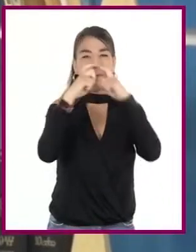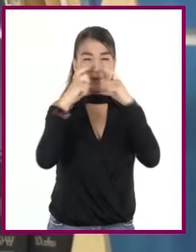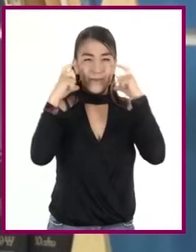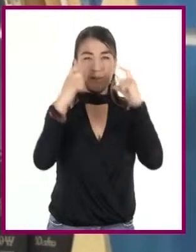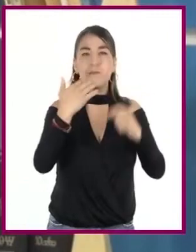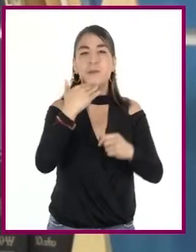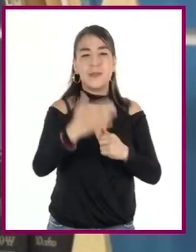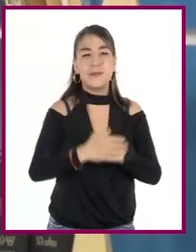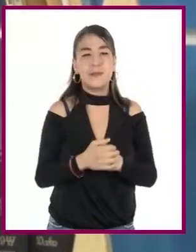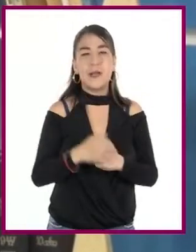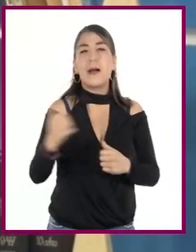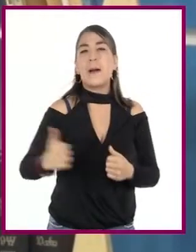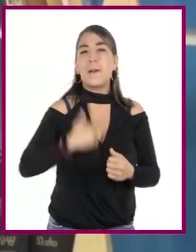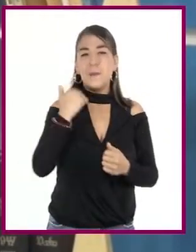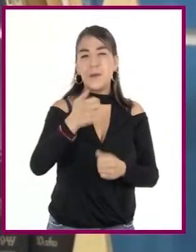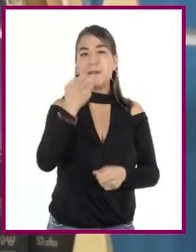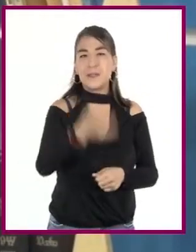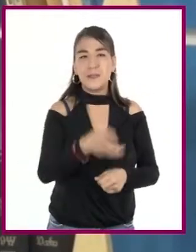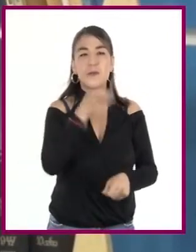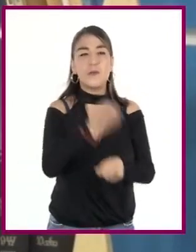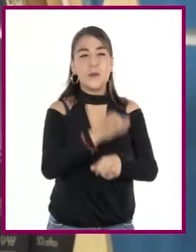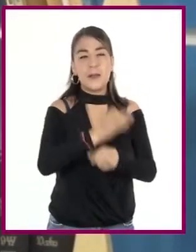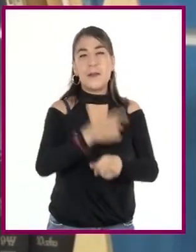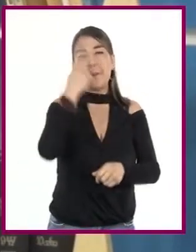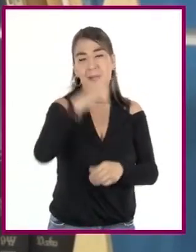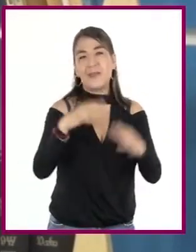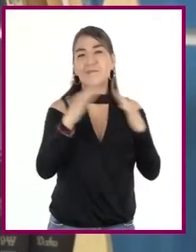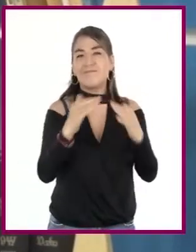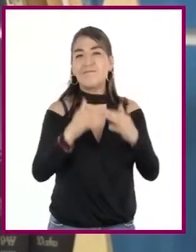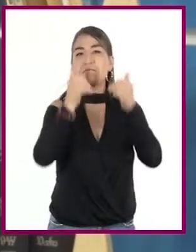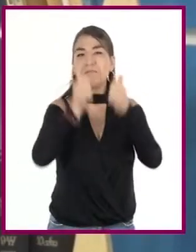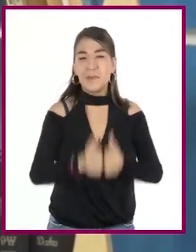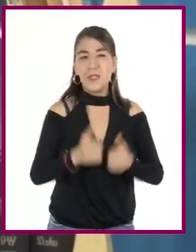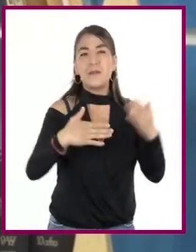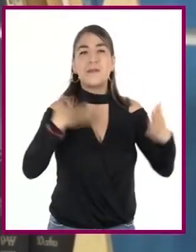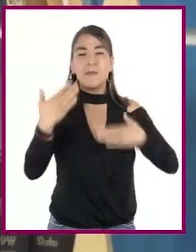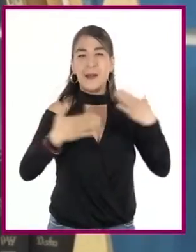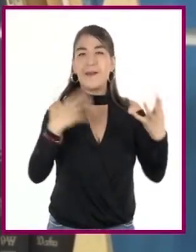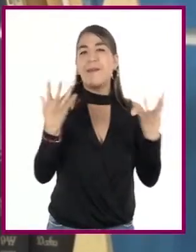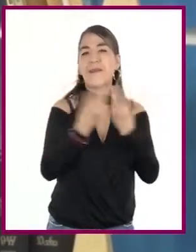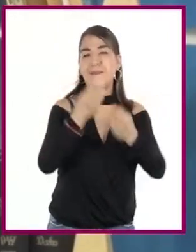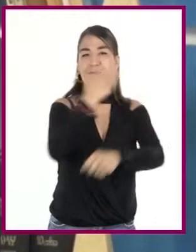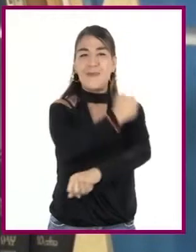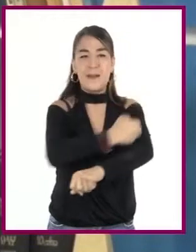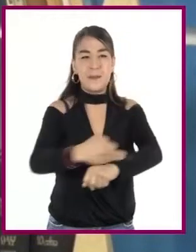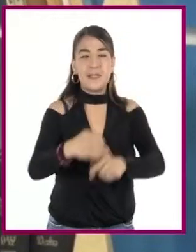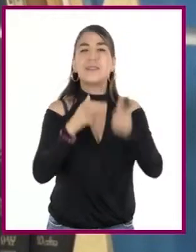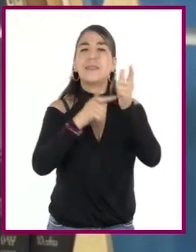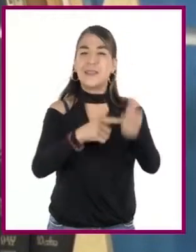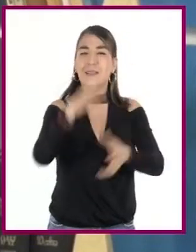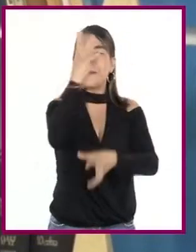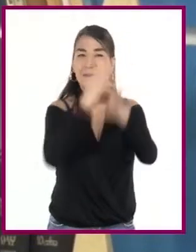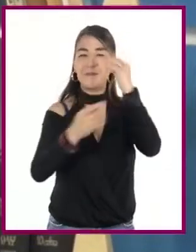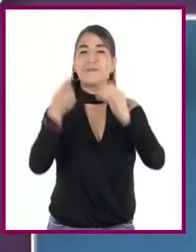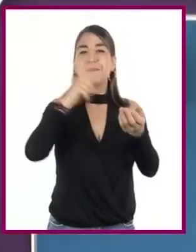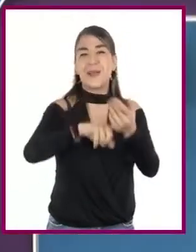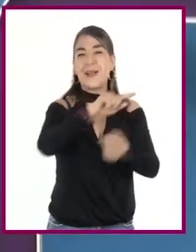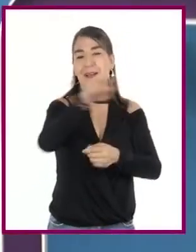cubrebocas. Aprovechemos estos momentos de confinamiento para convivir en familia y seguir aprendiendo en